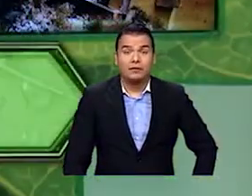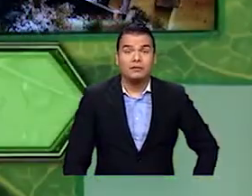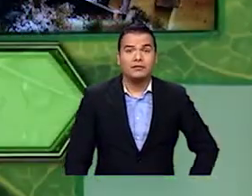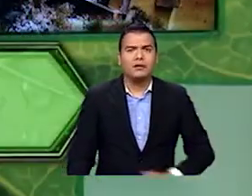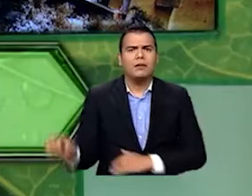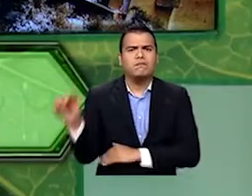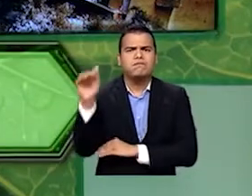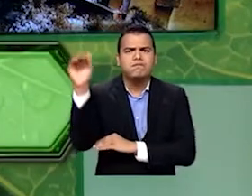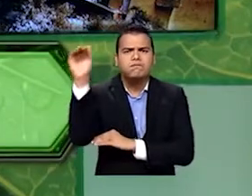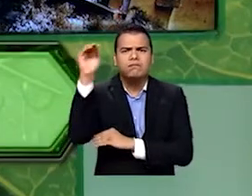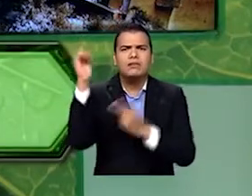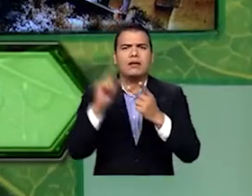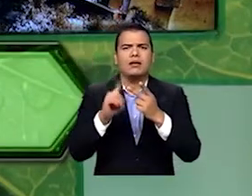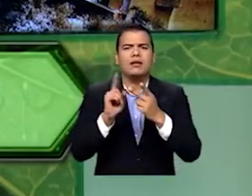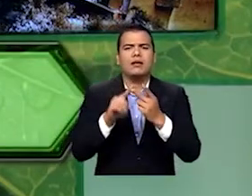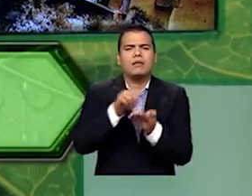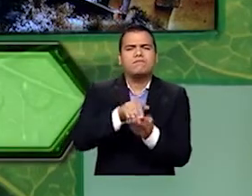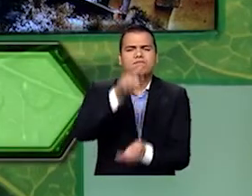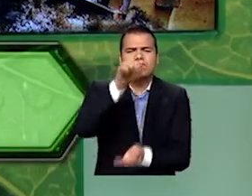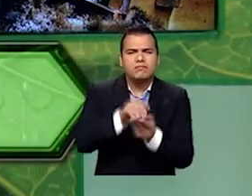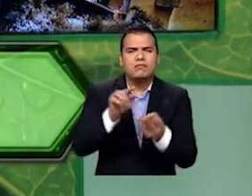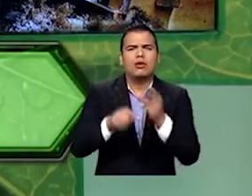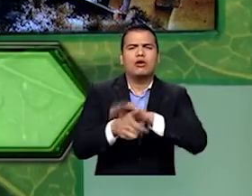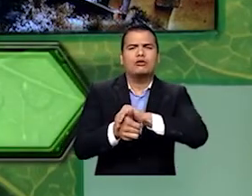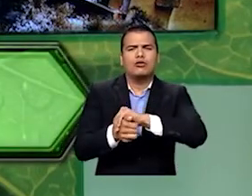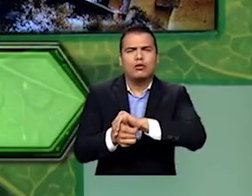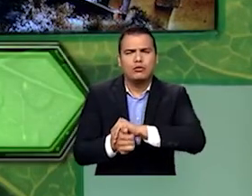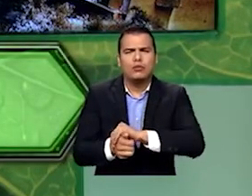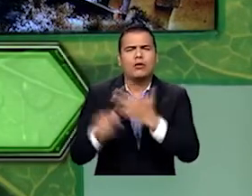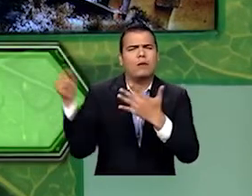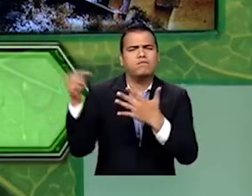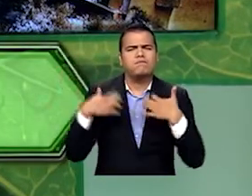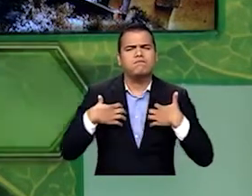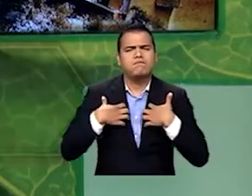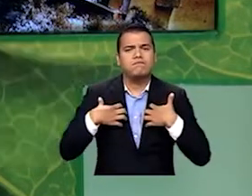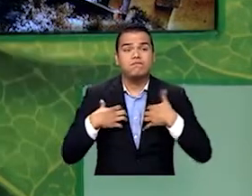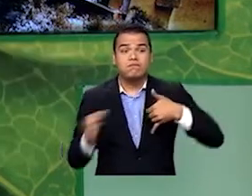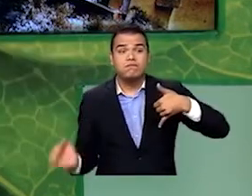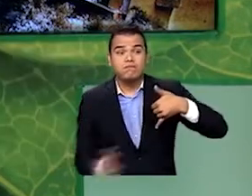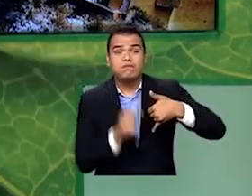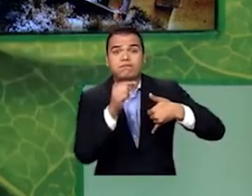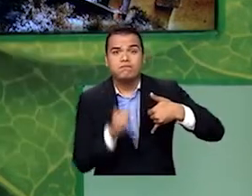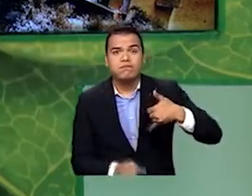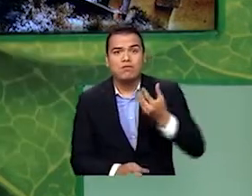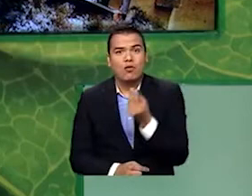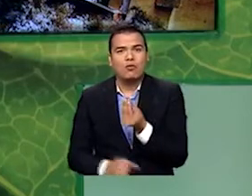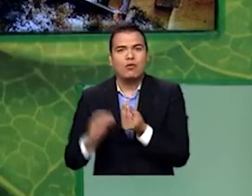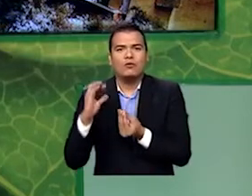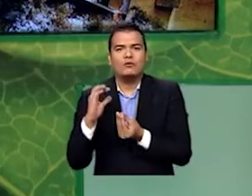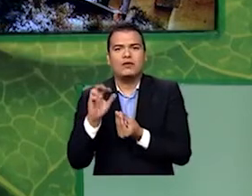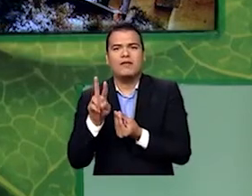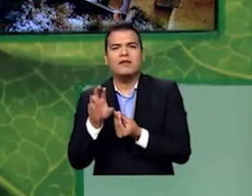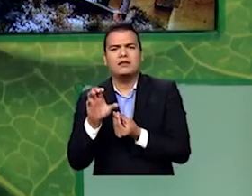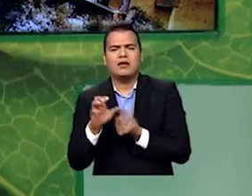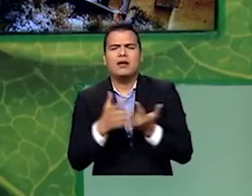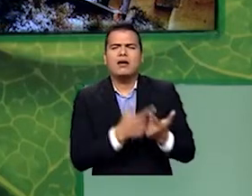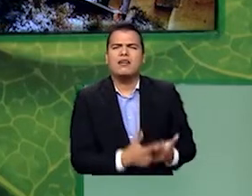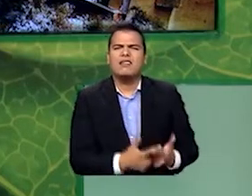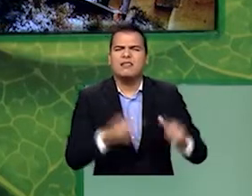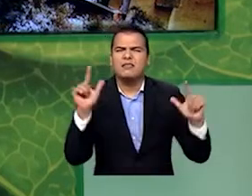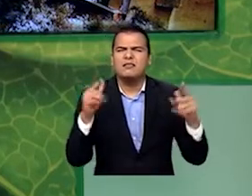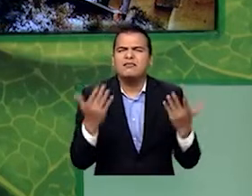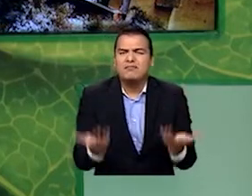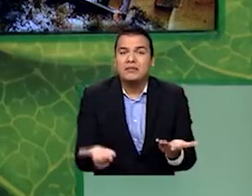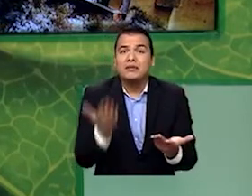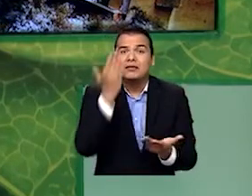Boas, babillas, tortugas y guatines fueron liberados en el Pacífico Vallecaucano por la CBC como parte de un homenaje a la biodiversidad en su